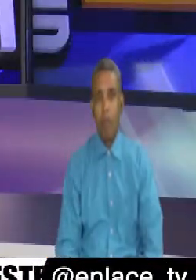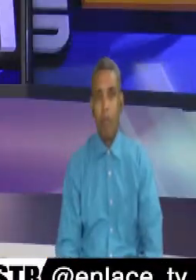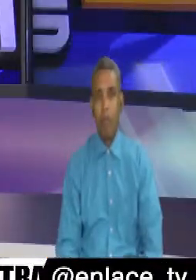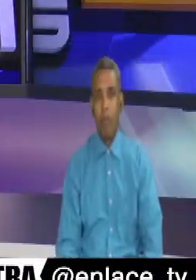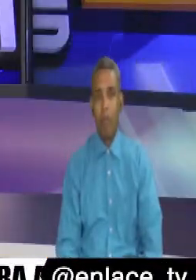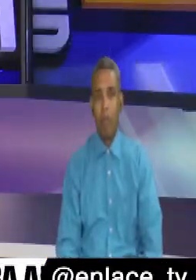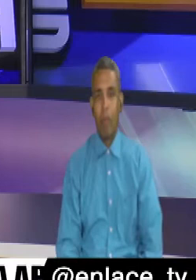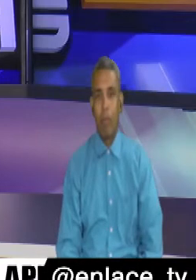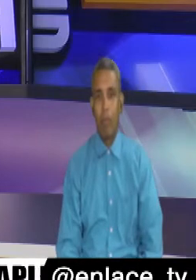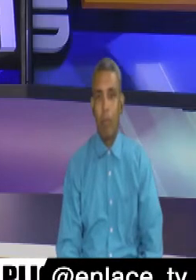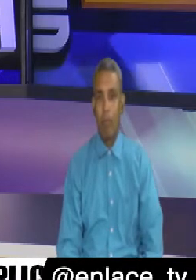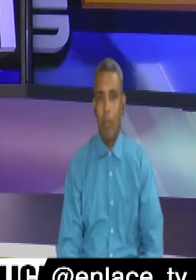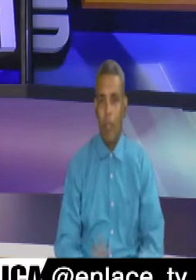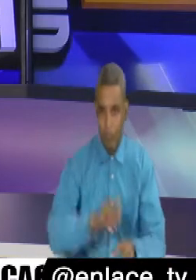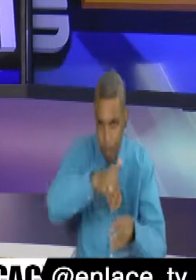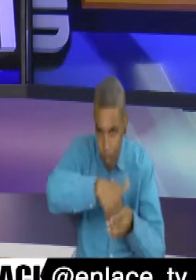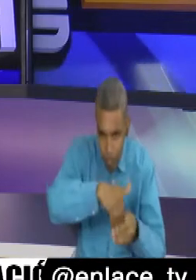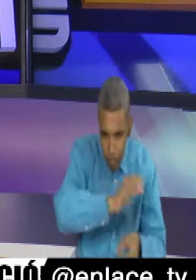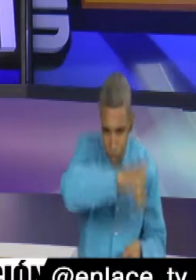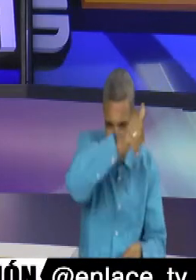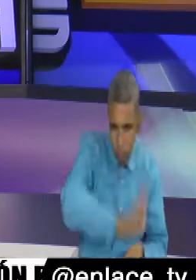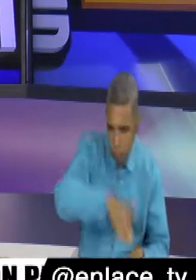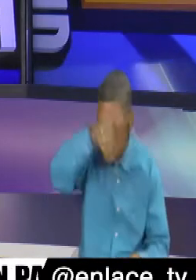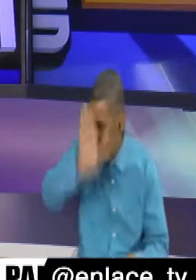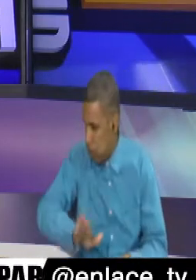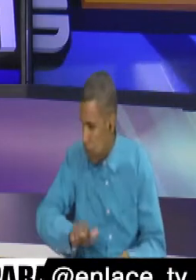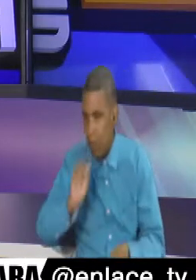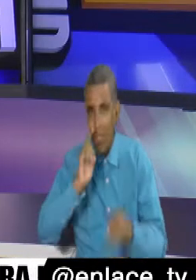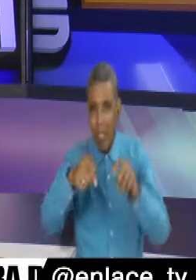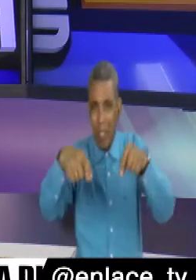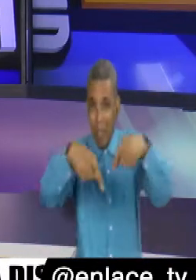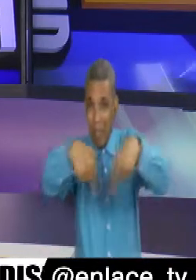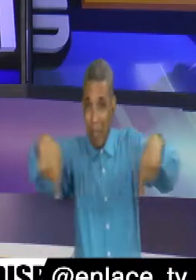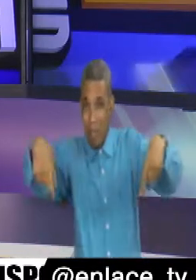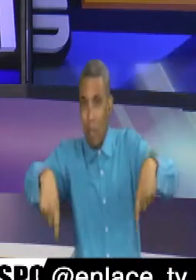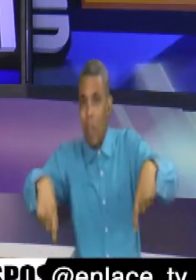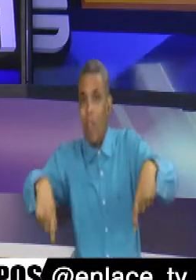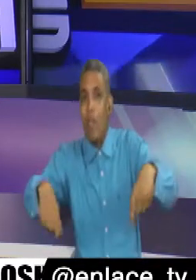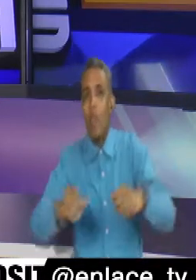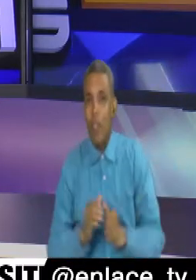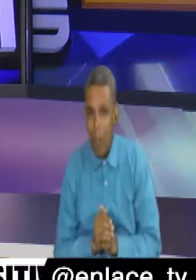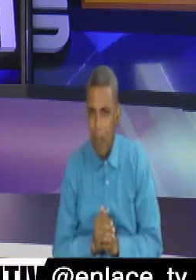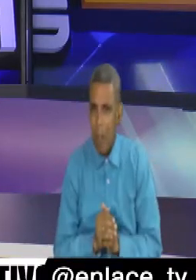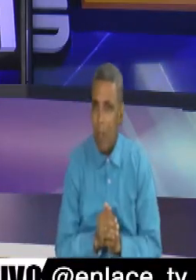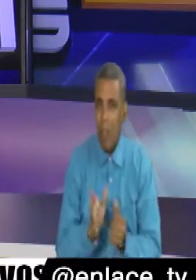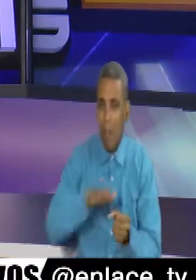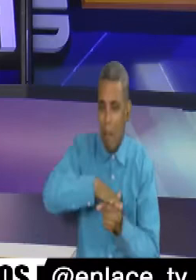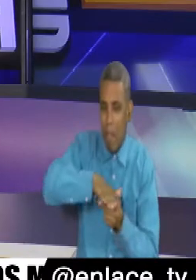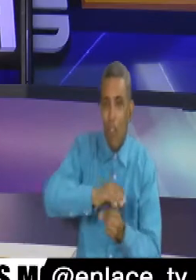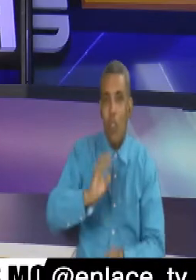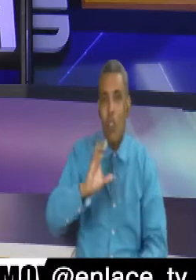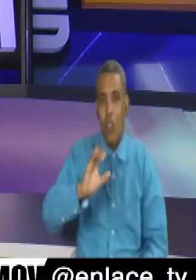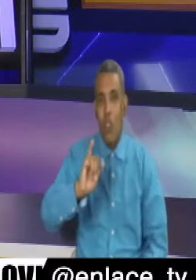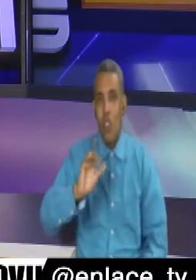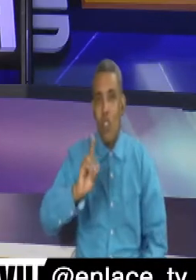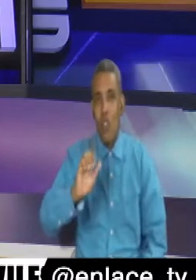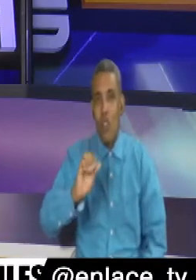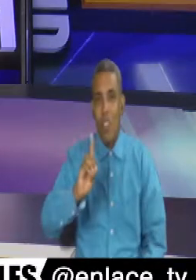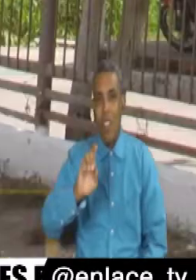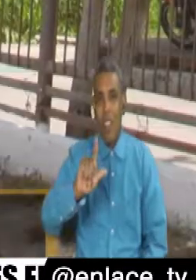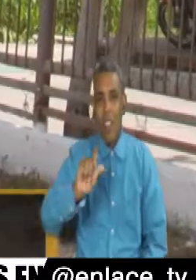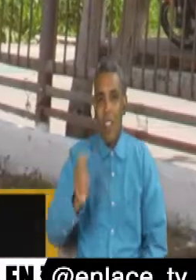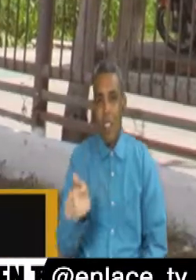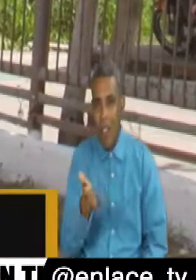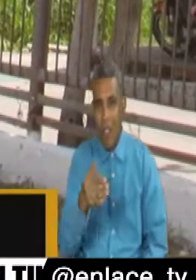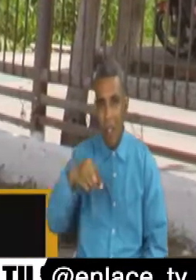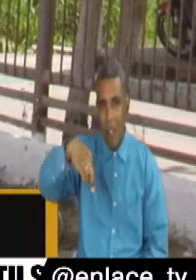Jornada de pintura a la cancha de la Ciudadela Pipatón fue organizada por la propia comunidad de ese sector de la Comuna 3.